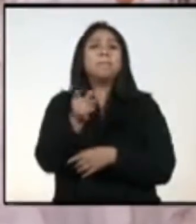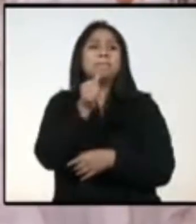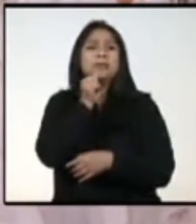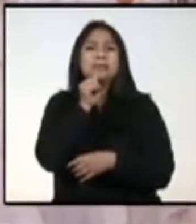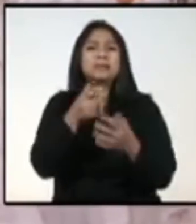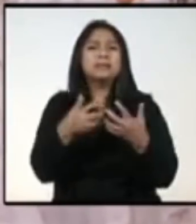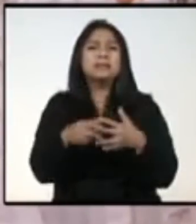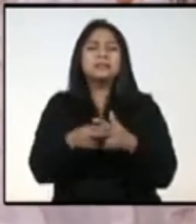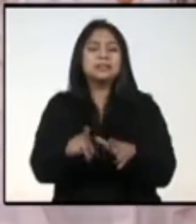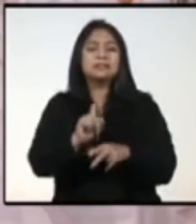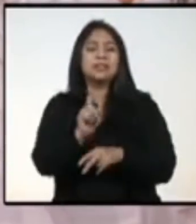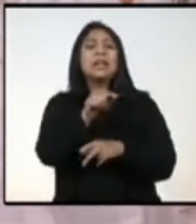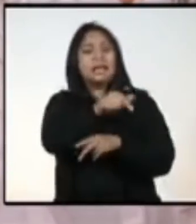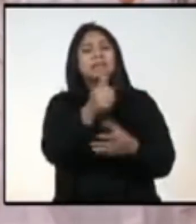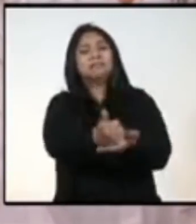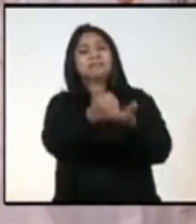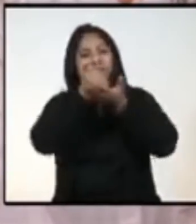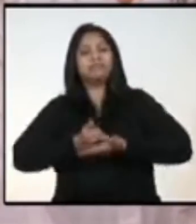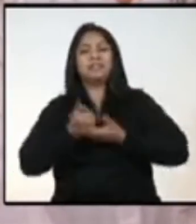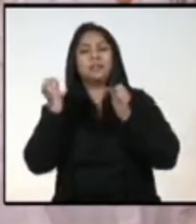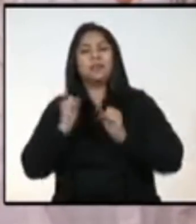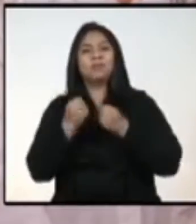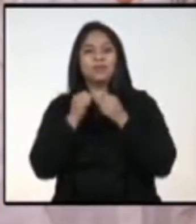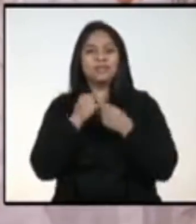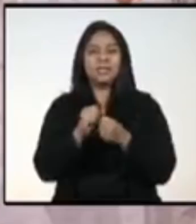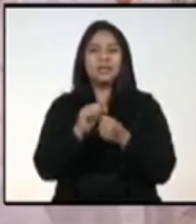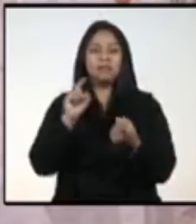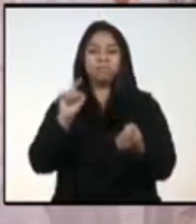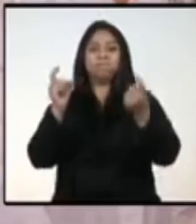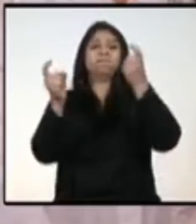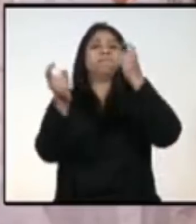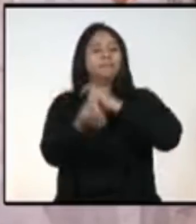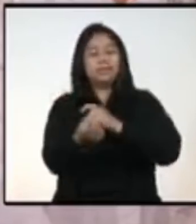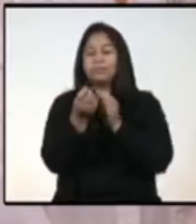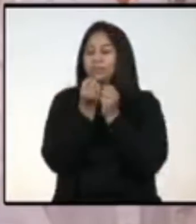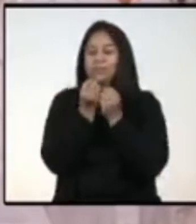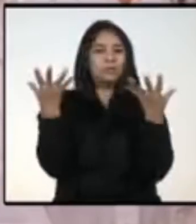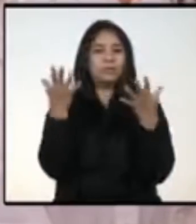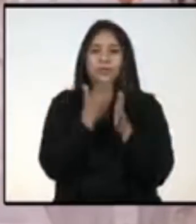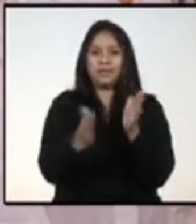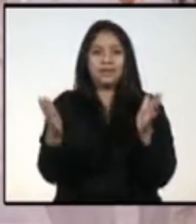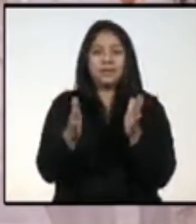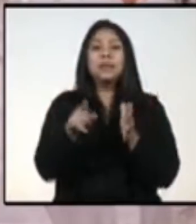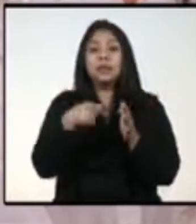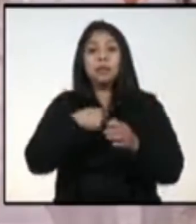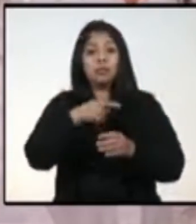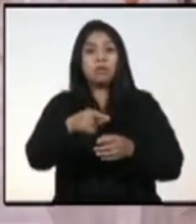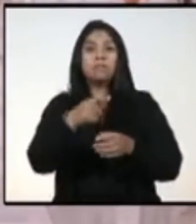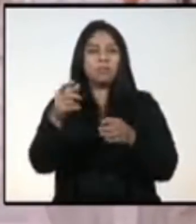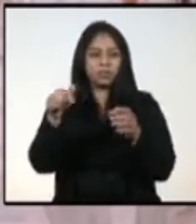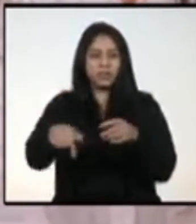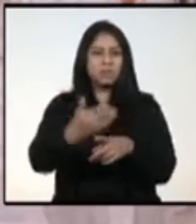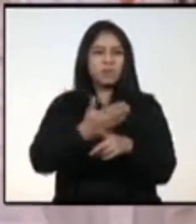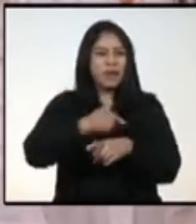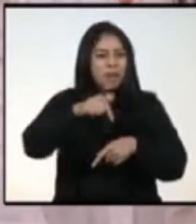iniciativa, y que ha ayudado a que podamos hacer una realidad la transformación de muchos planes. Y vamos a salir de la crisis en la que